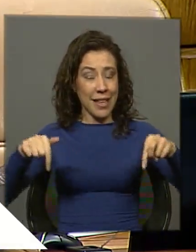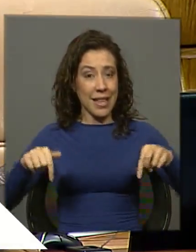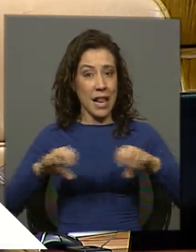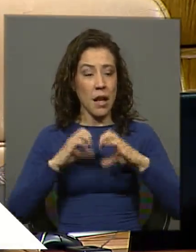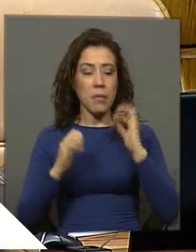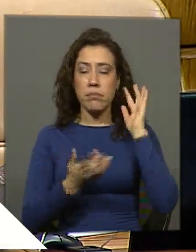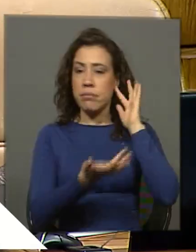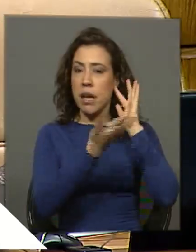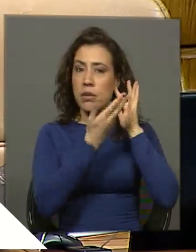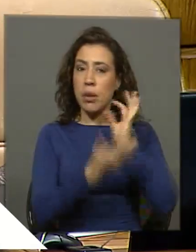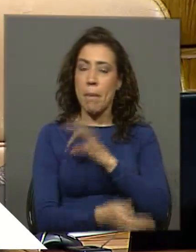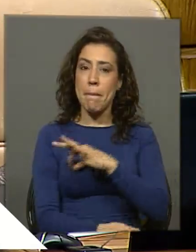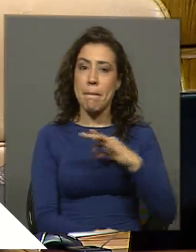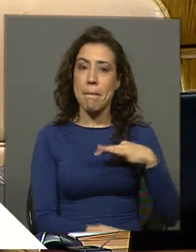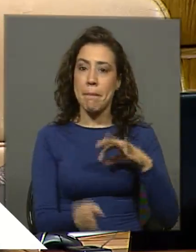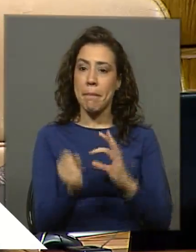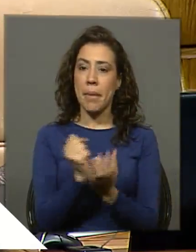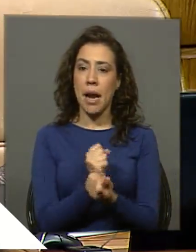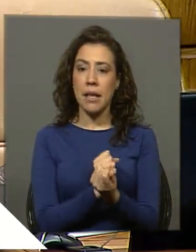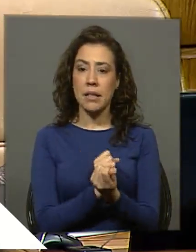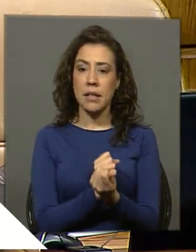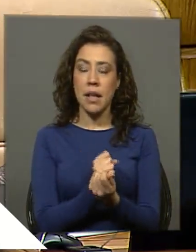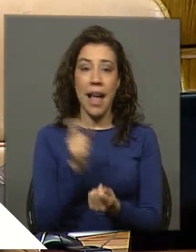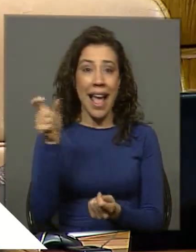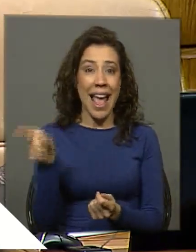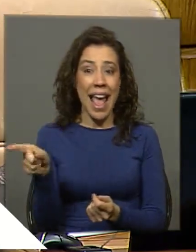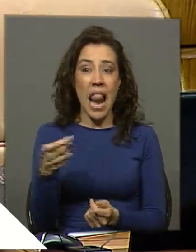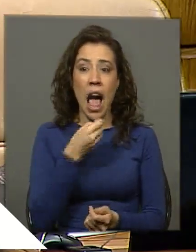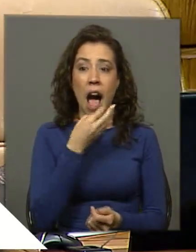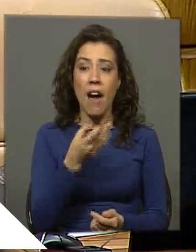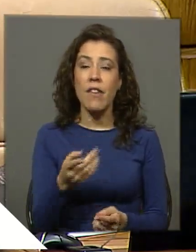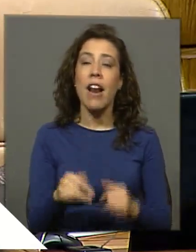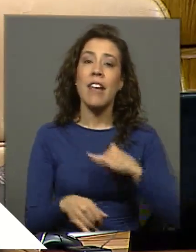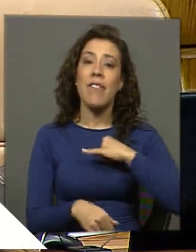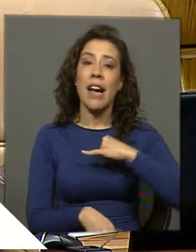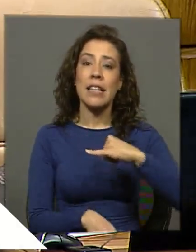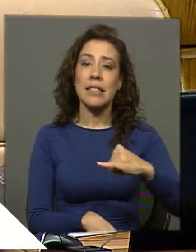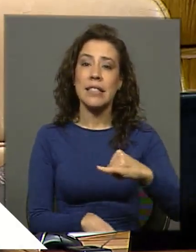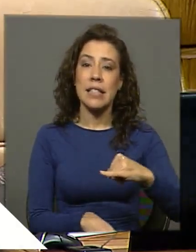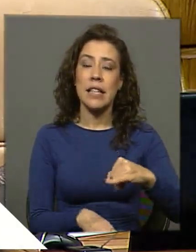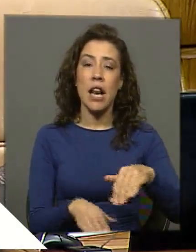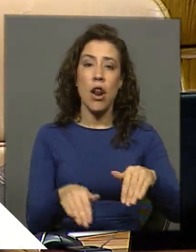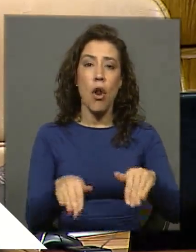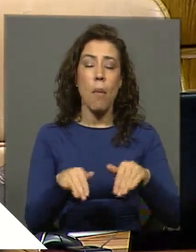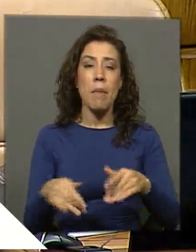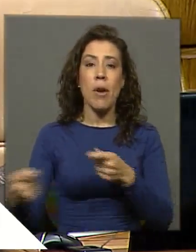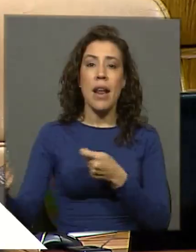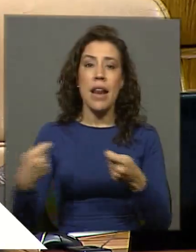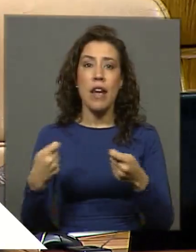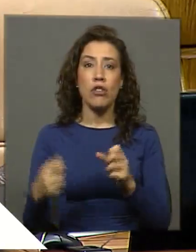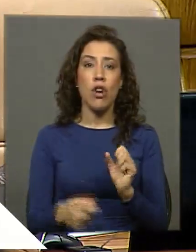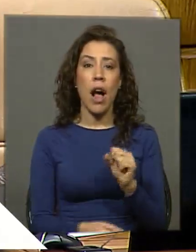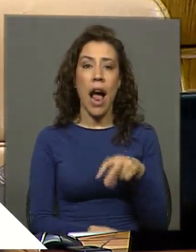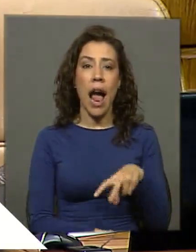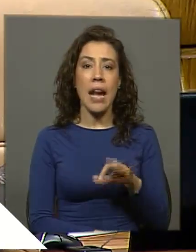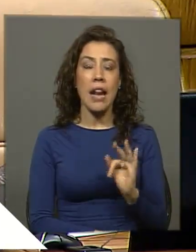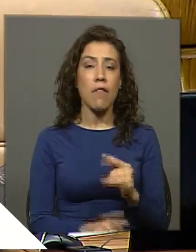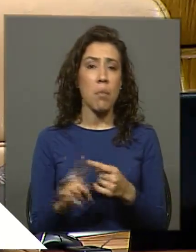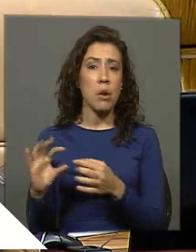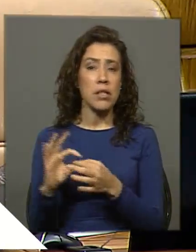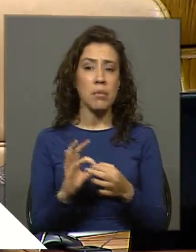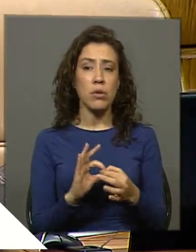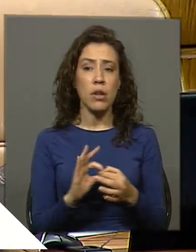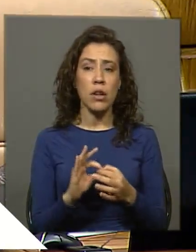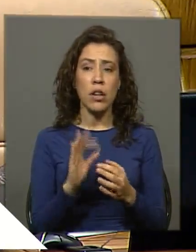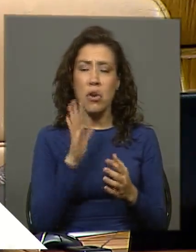hemos escuchado al Ministro de Hacienda y el Ministro de Hacienda dice que va a mantener lo que ha negociado con la ANEF y por lo tanto